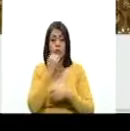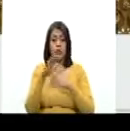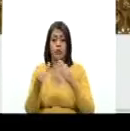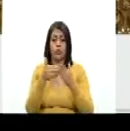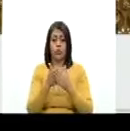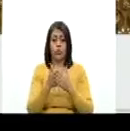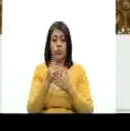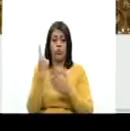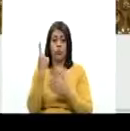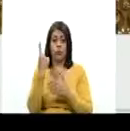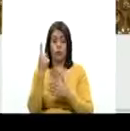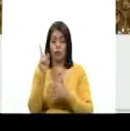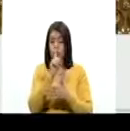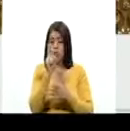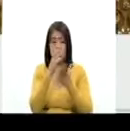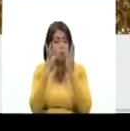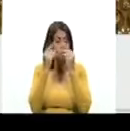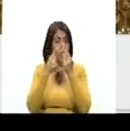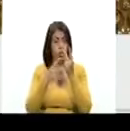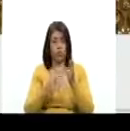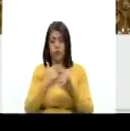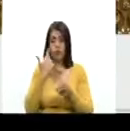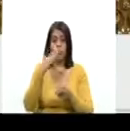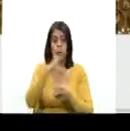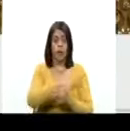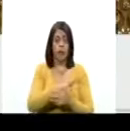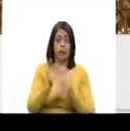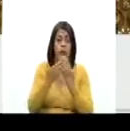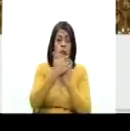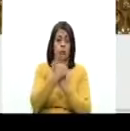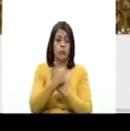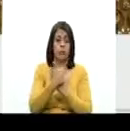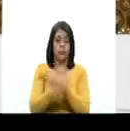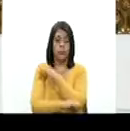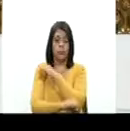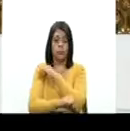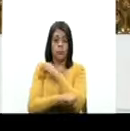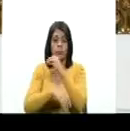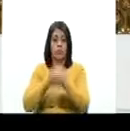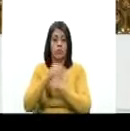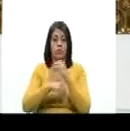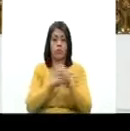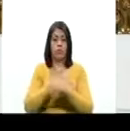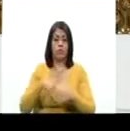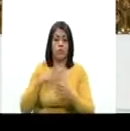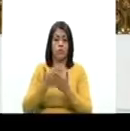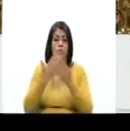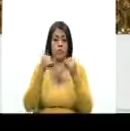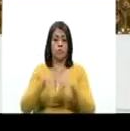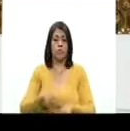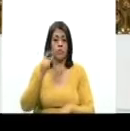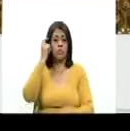y no es un solo caso, un montón de femicidios tapados por estos burgueses que hacían lo que querían, hasta que un día